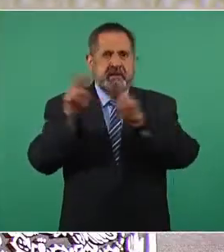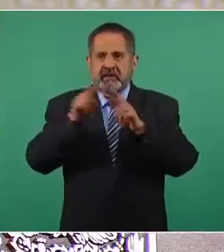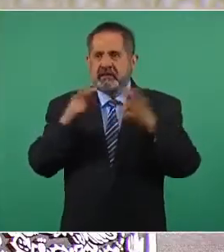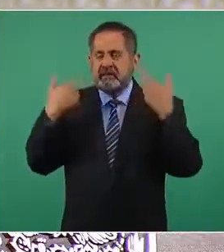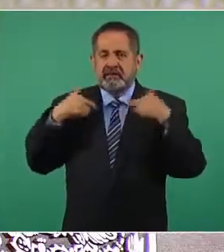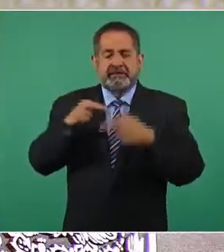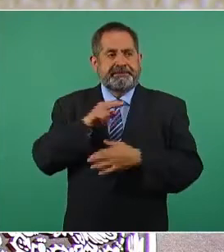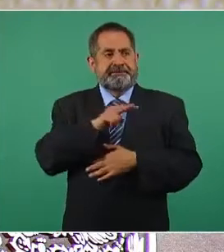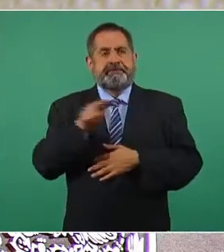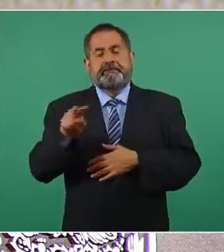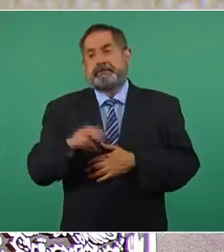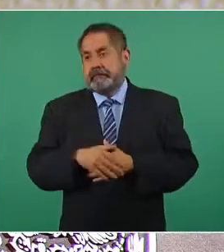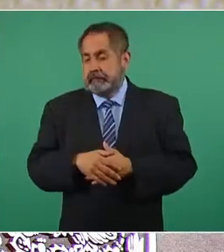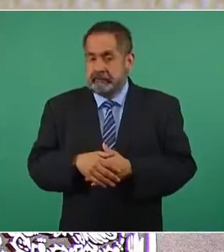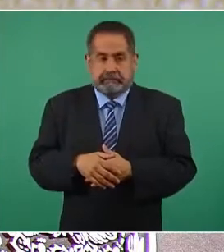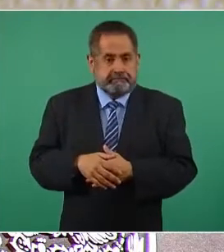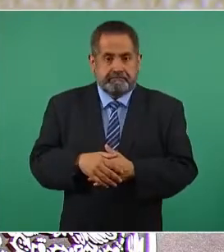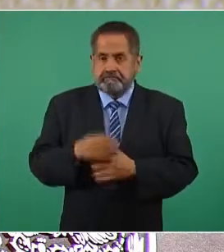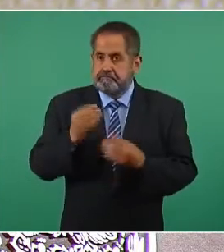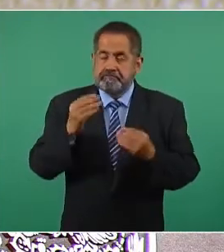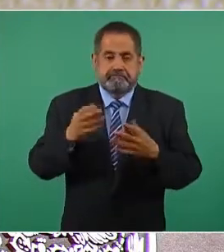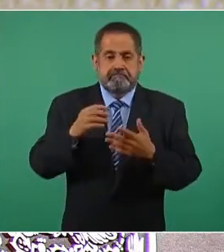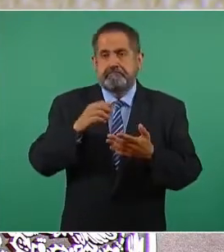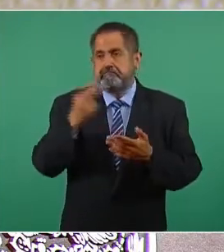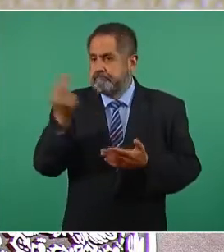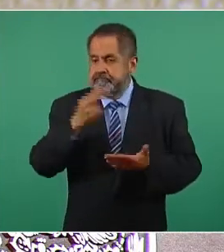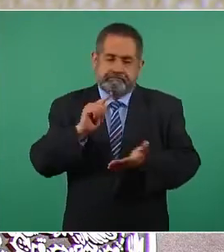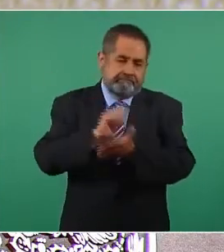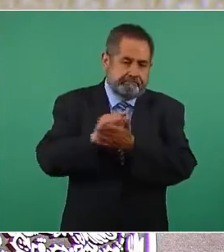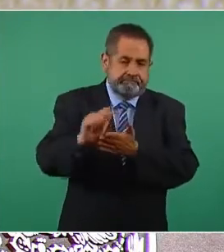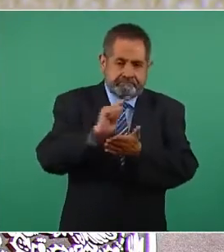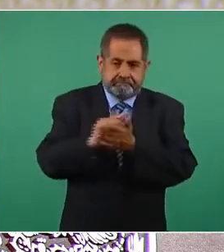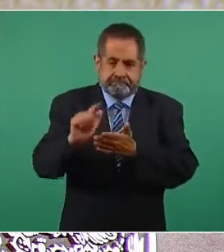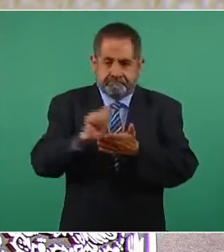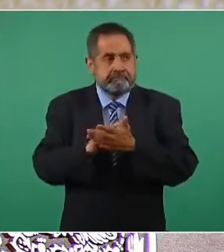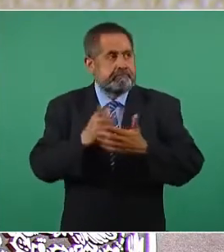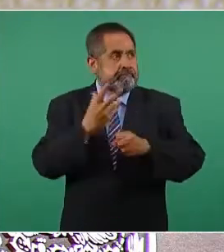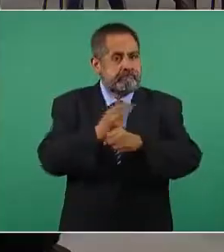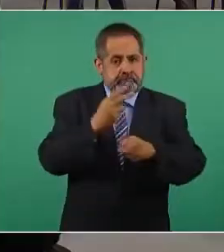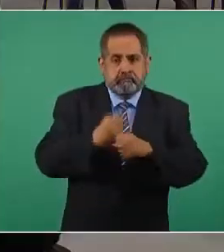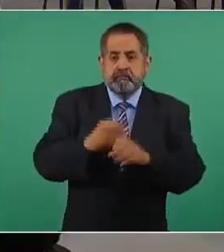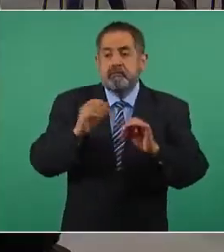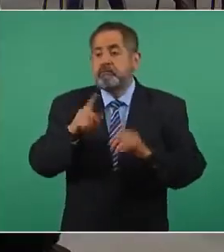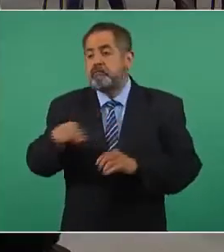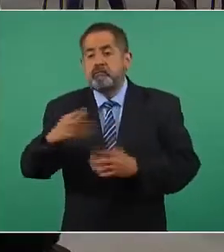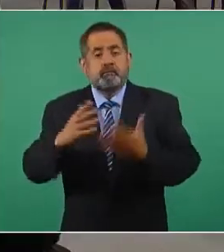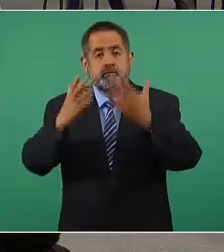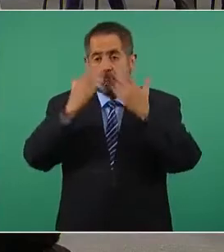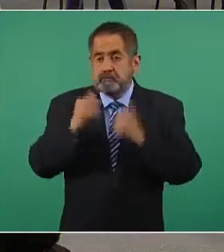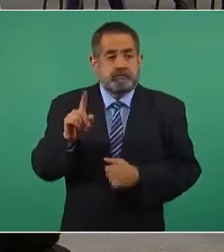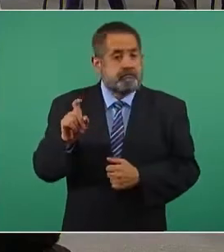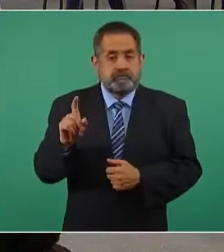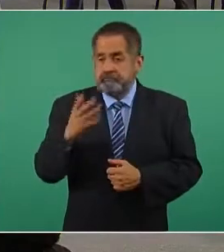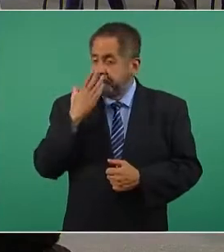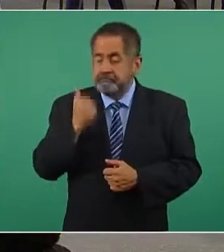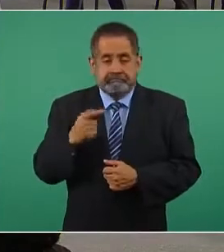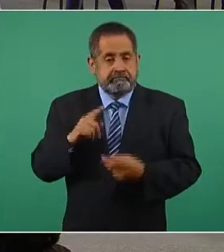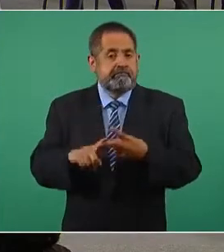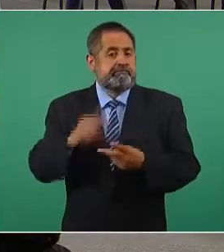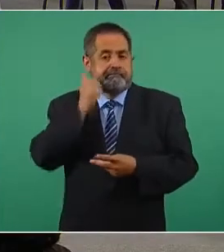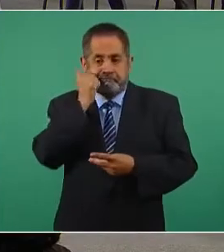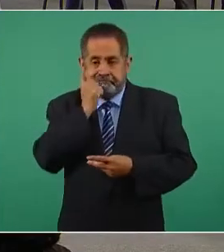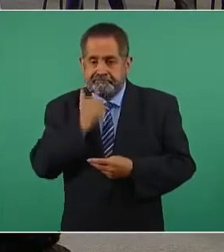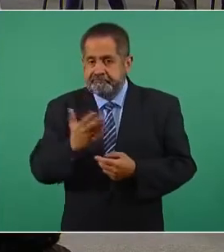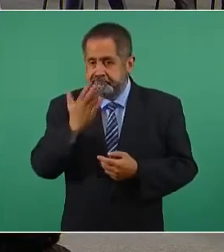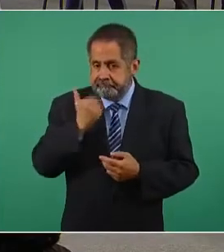pues perciben las necesidades que hay en cuanto, por ejemplo, a limpieza, o en cuanto a falta de agua, o en la cuestión de jabón, o en